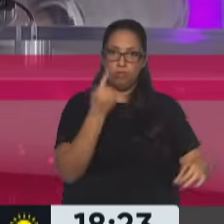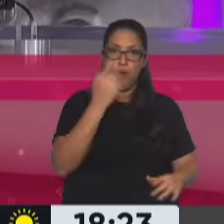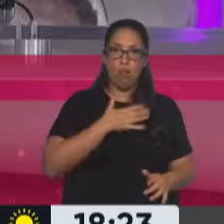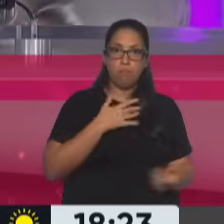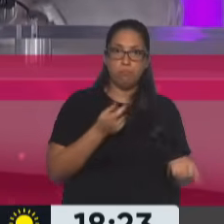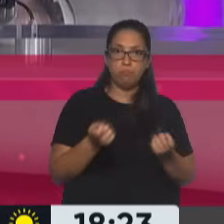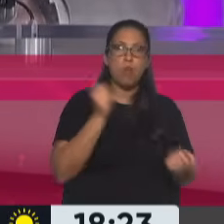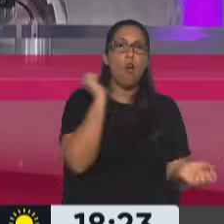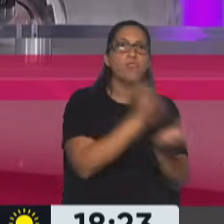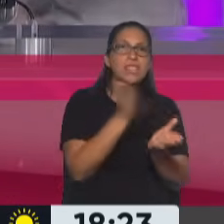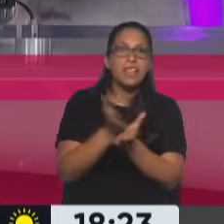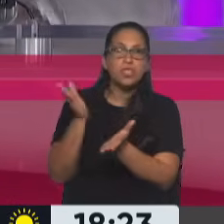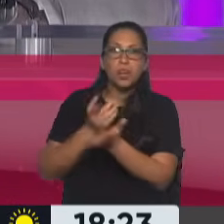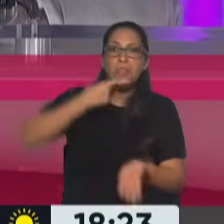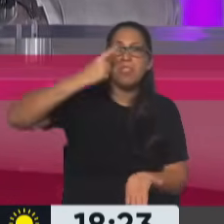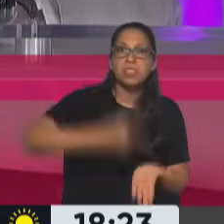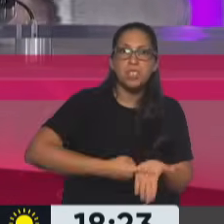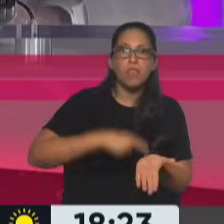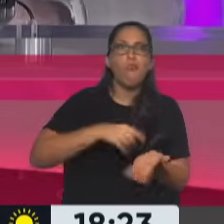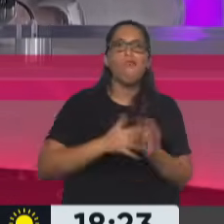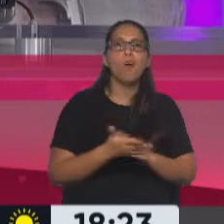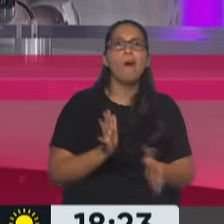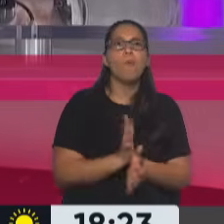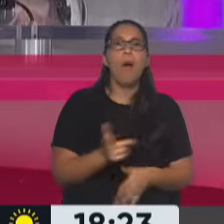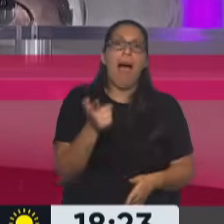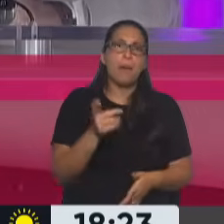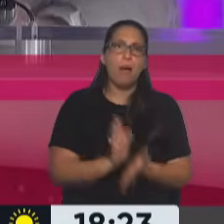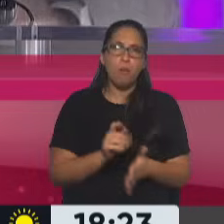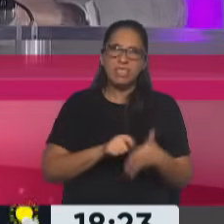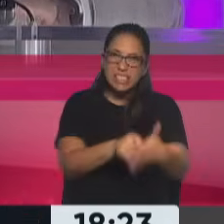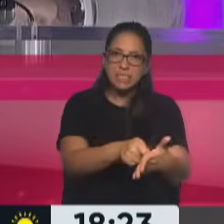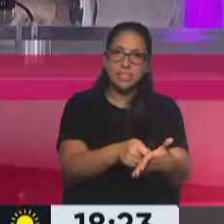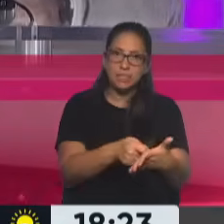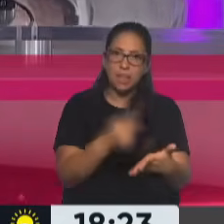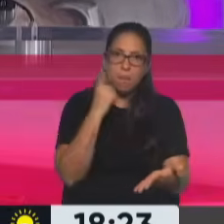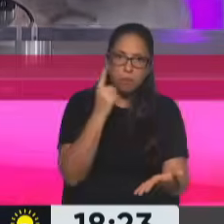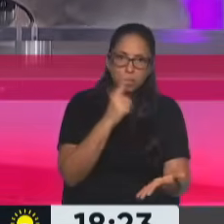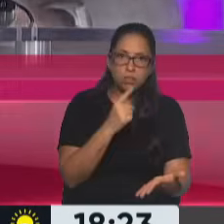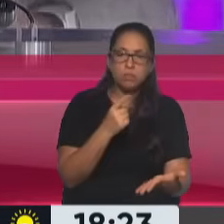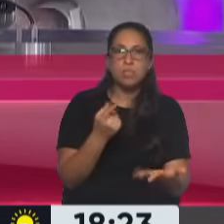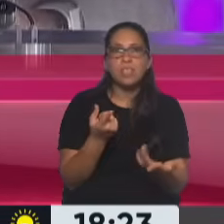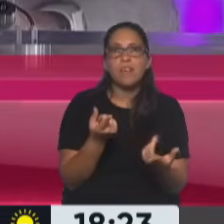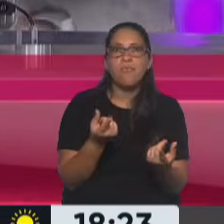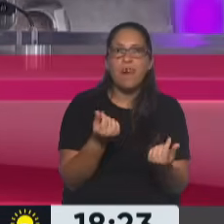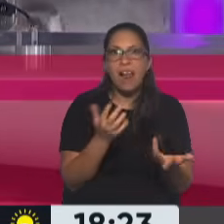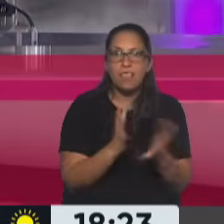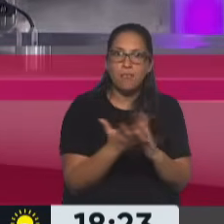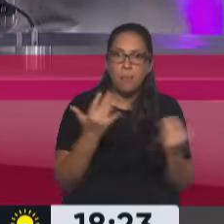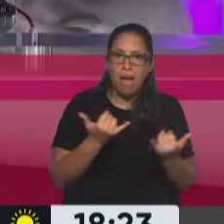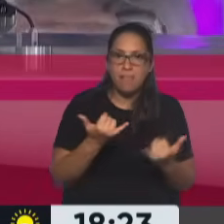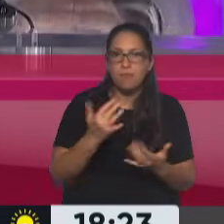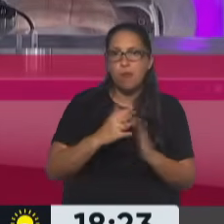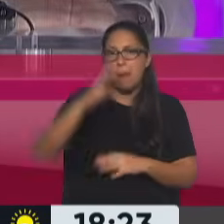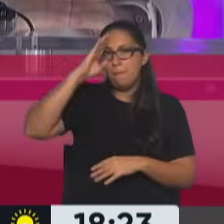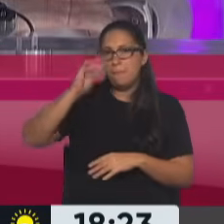las sanciones como elemento como punto de estrangulamiento, todos los puntos de estrangulamiento tienen una validez. Militarmente es muy difícil, es